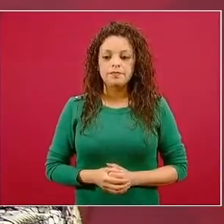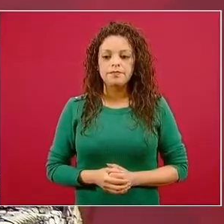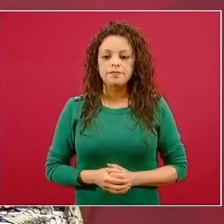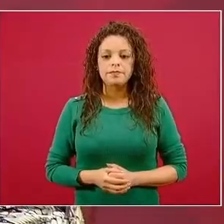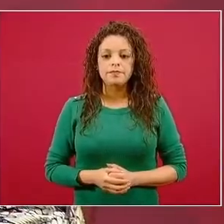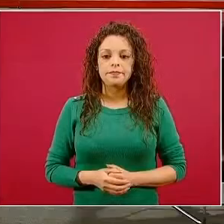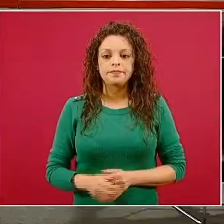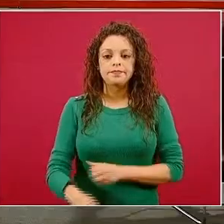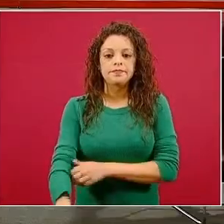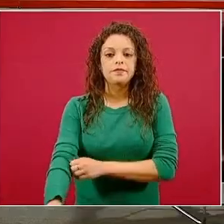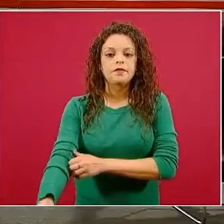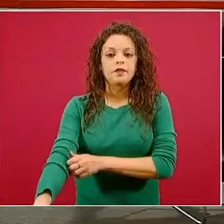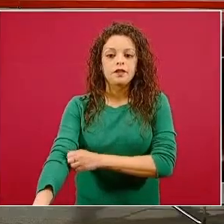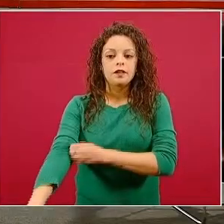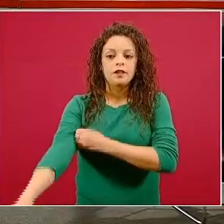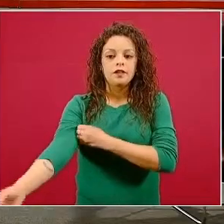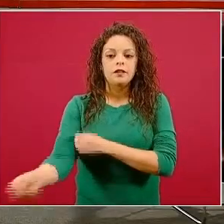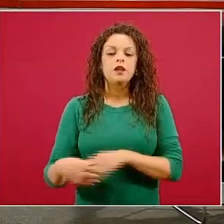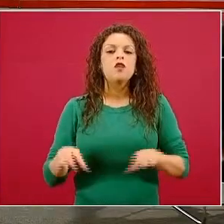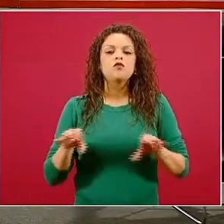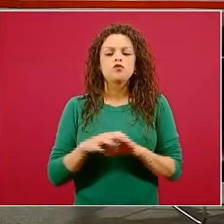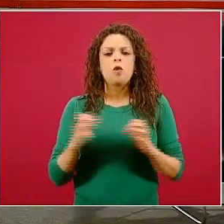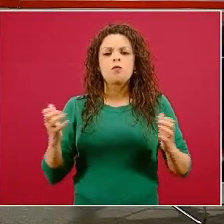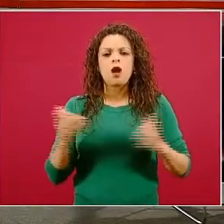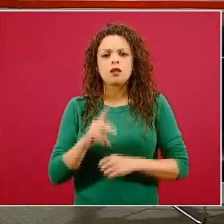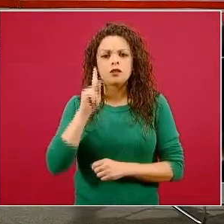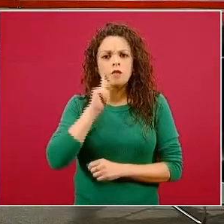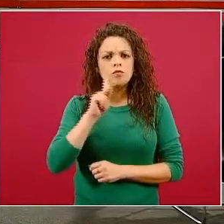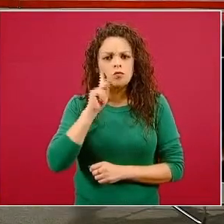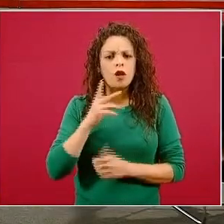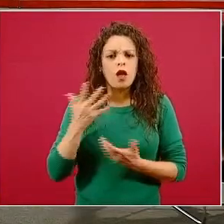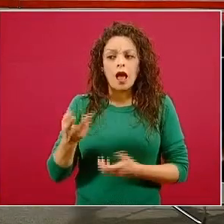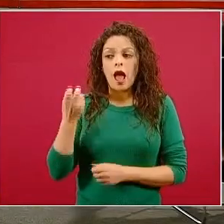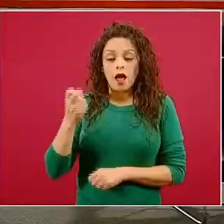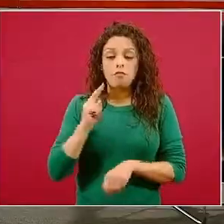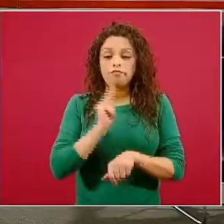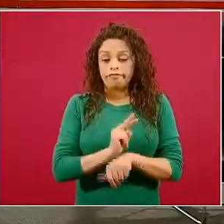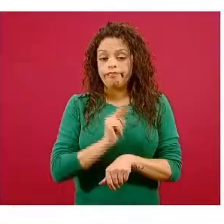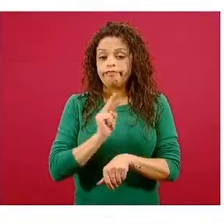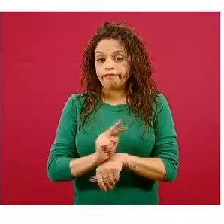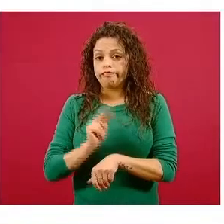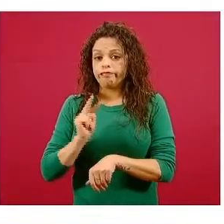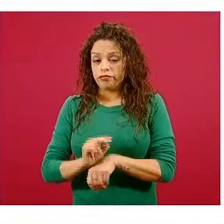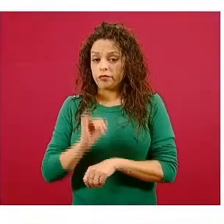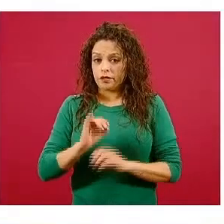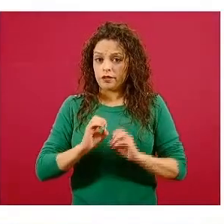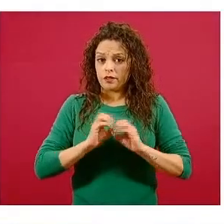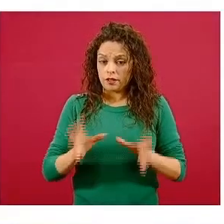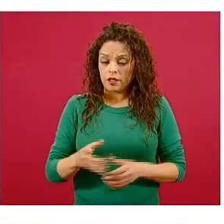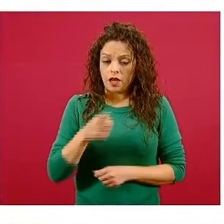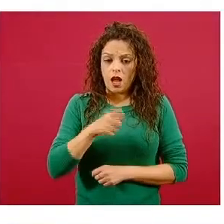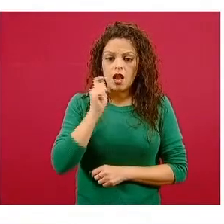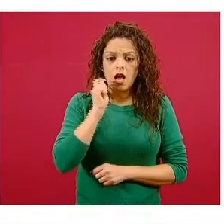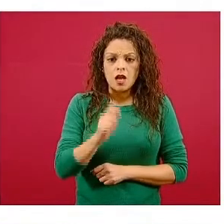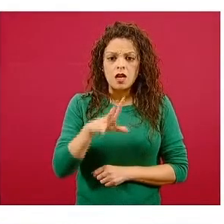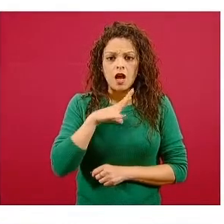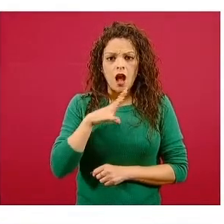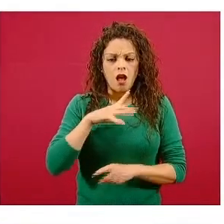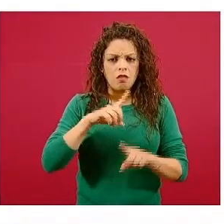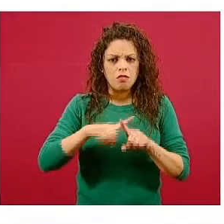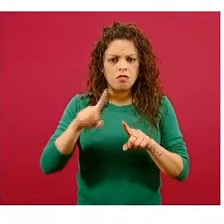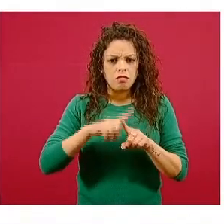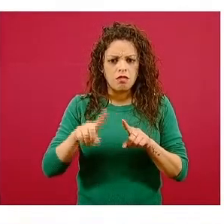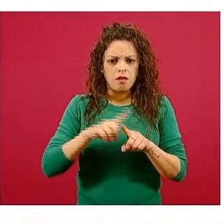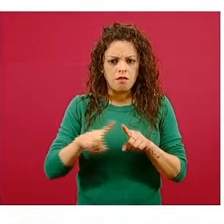términos de la aplicación de las pruebas? Es algo que se ha estado vigilando y que muchos de estos componentes que también se han presentado, como